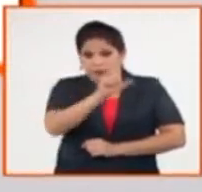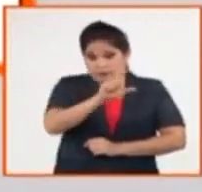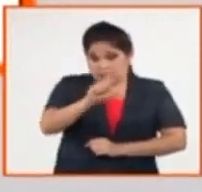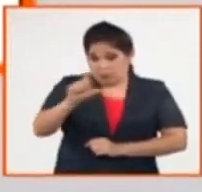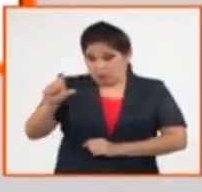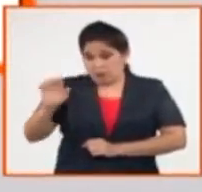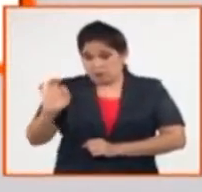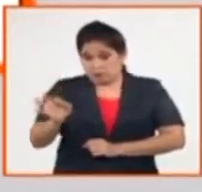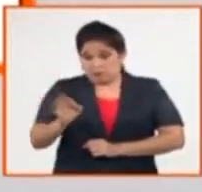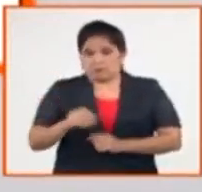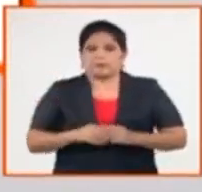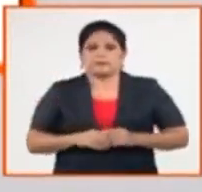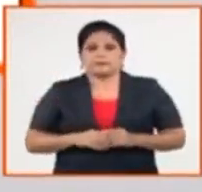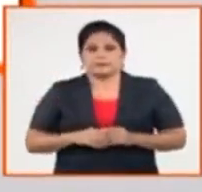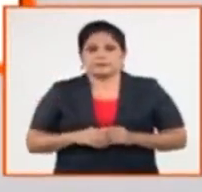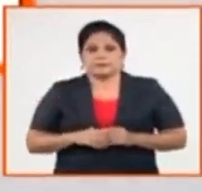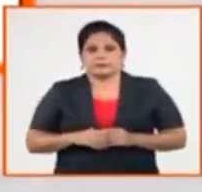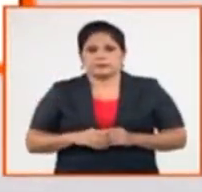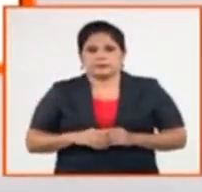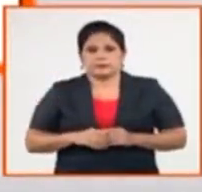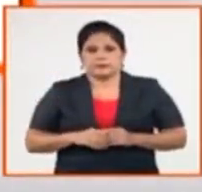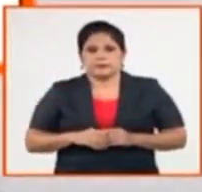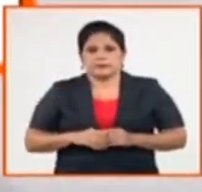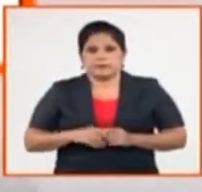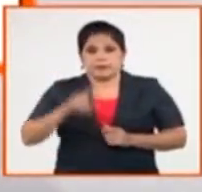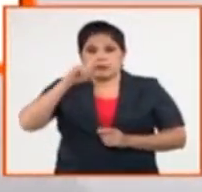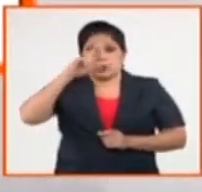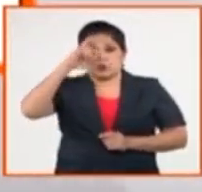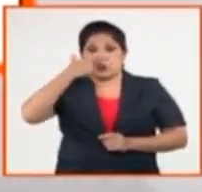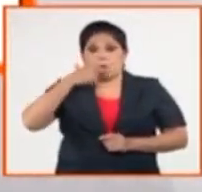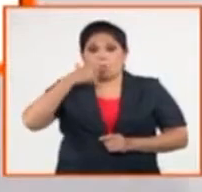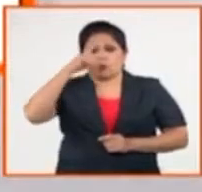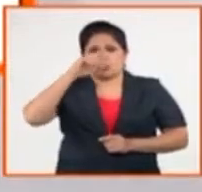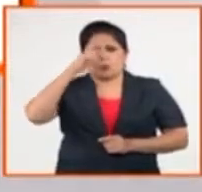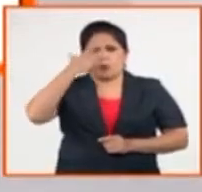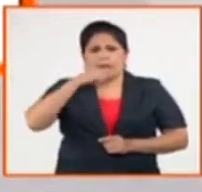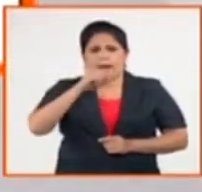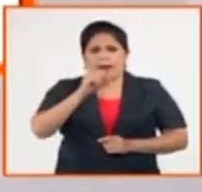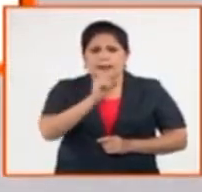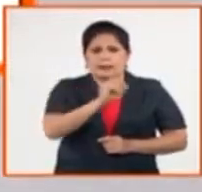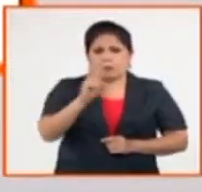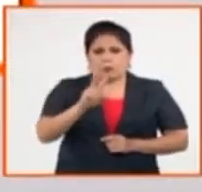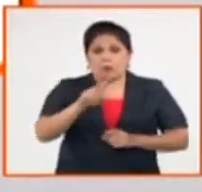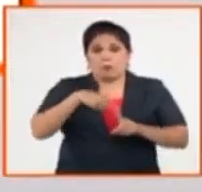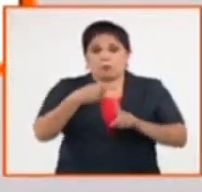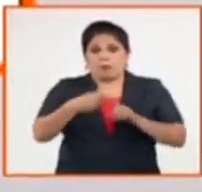Y del esquema Soberana 02, Soberana Blue, hemos recibido